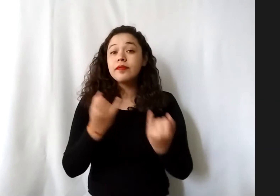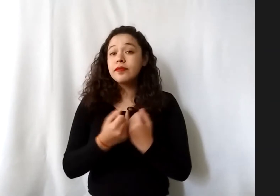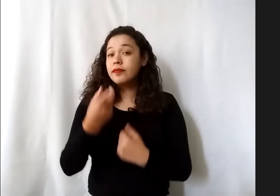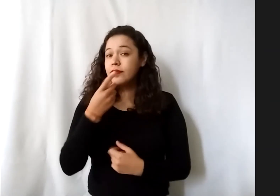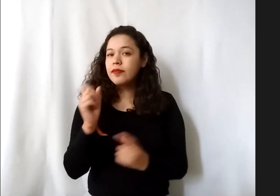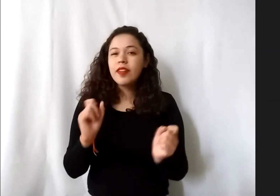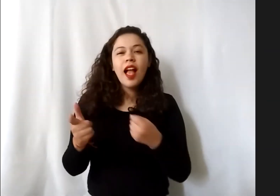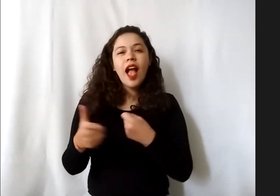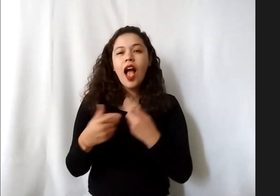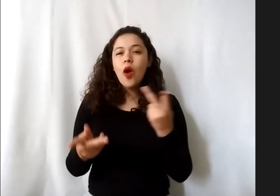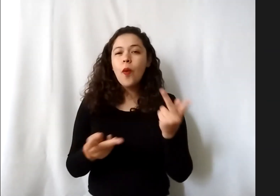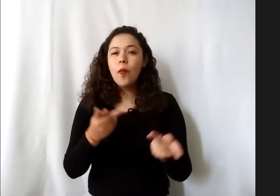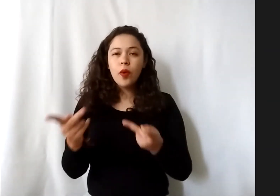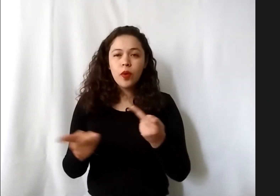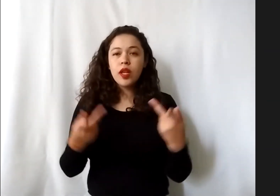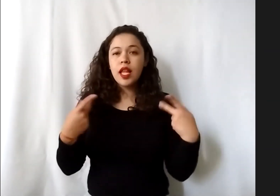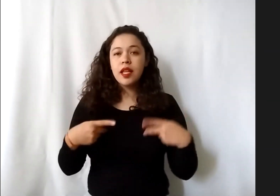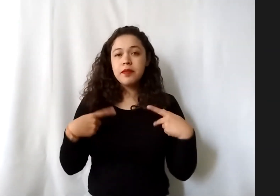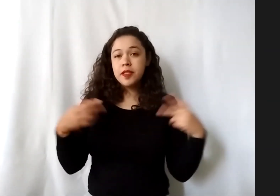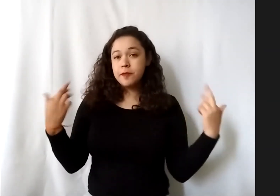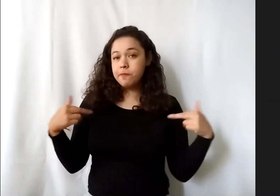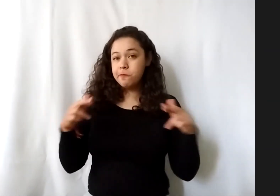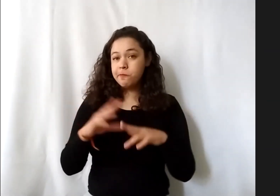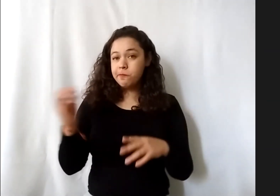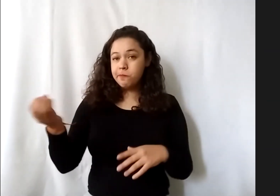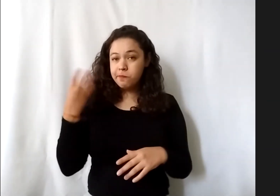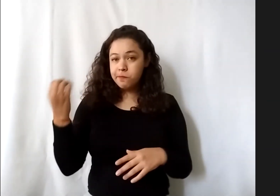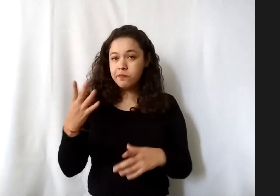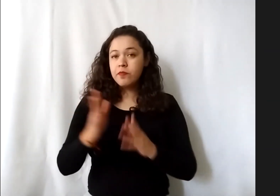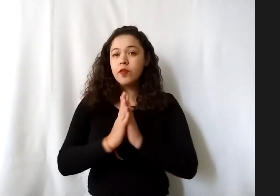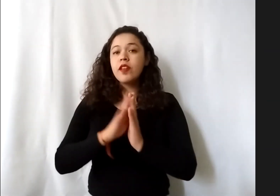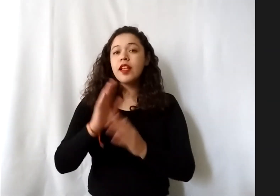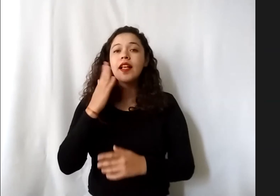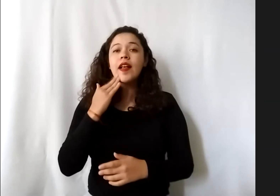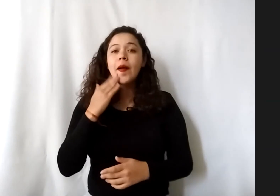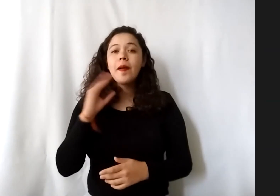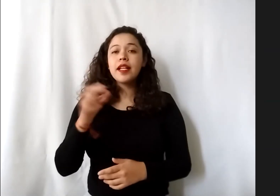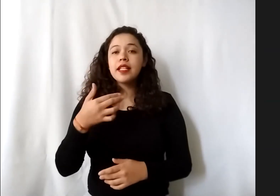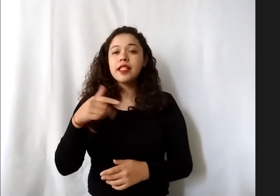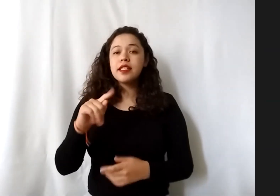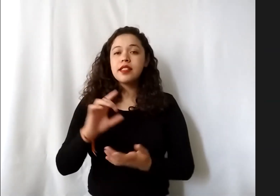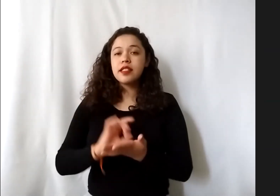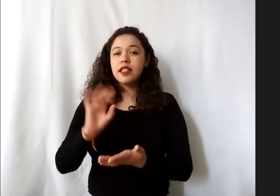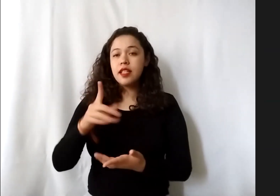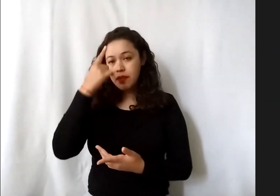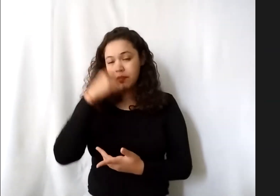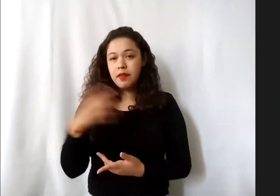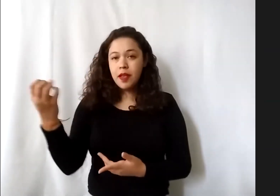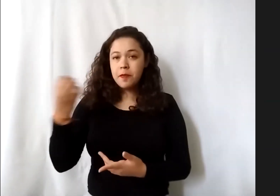alguna pregunta a los ponentes, sean tan amables de colocarla en el chat para que al término de cada